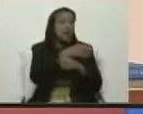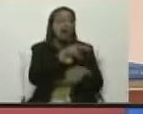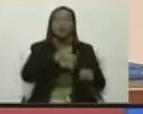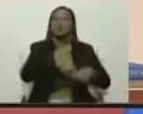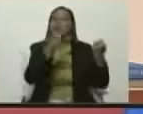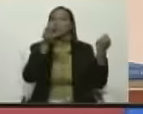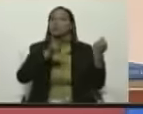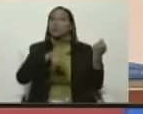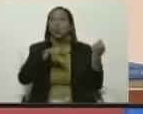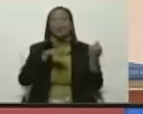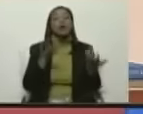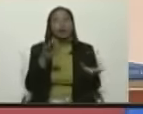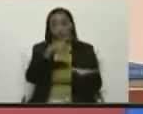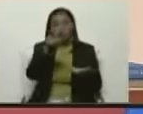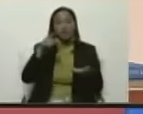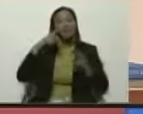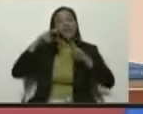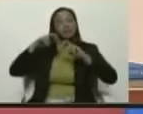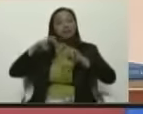Revisen.